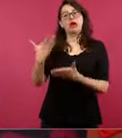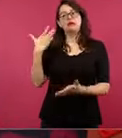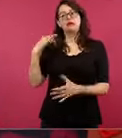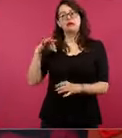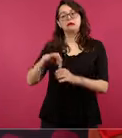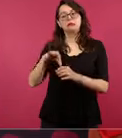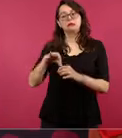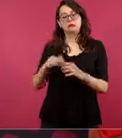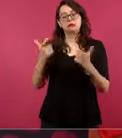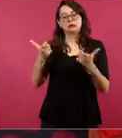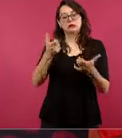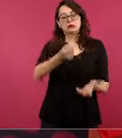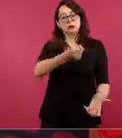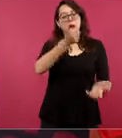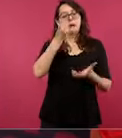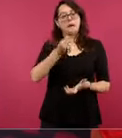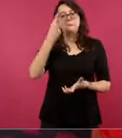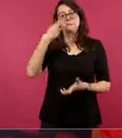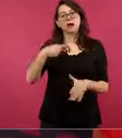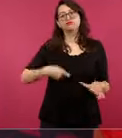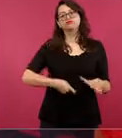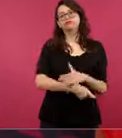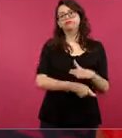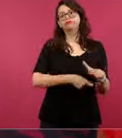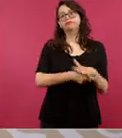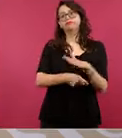y habían repartido dinero a opositores